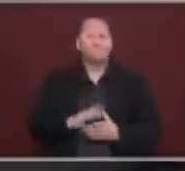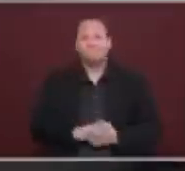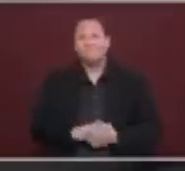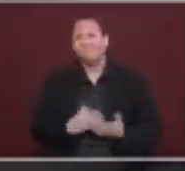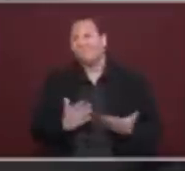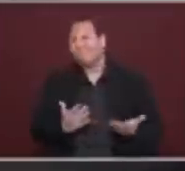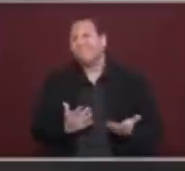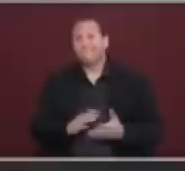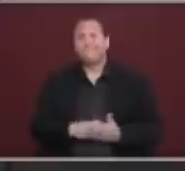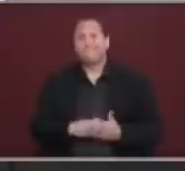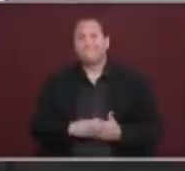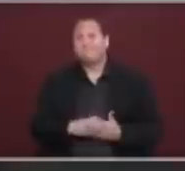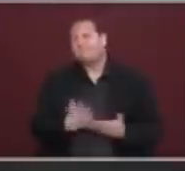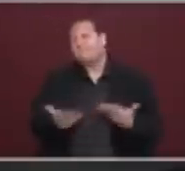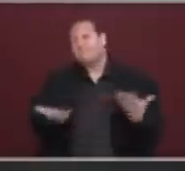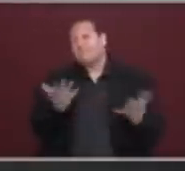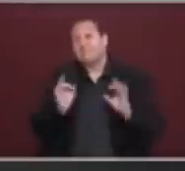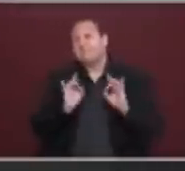hubo